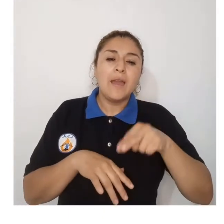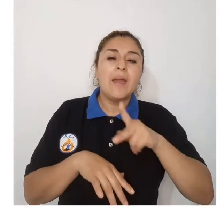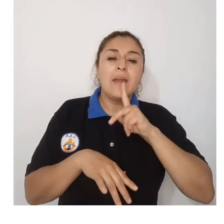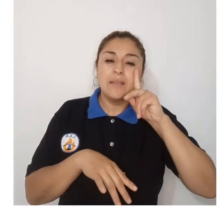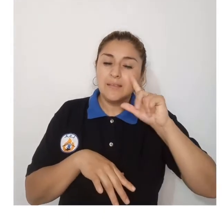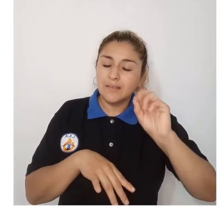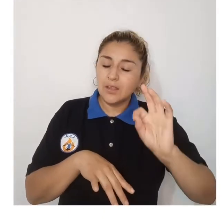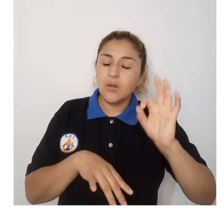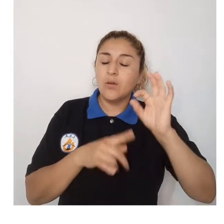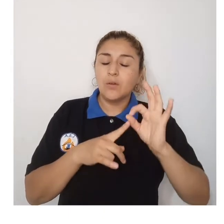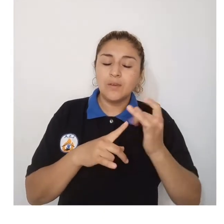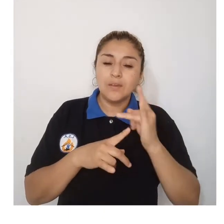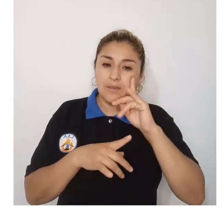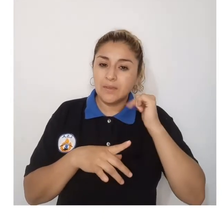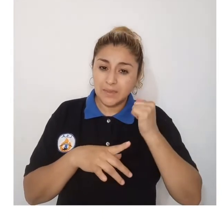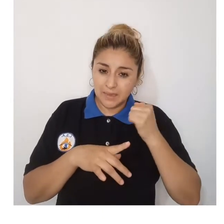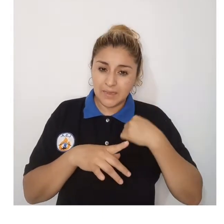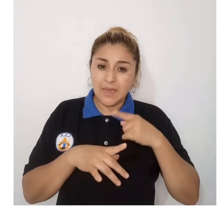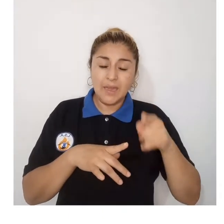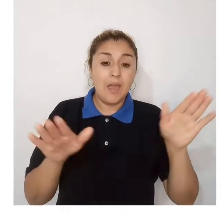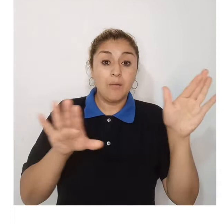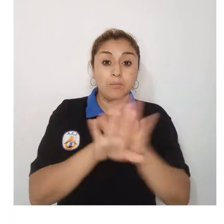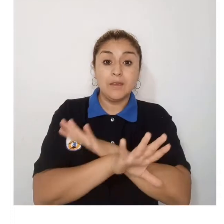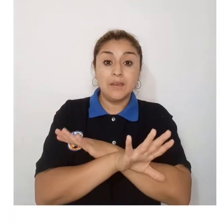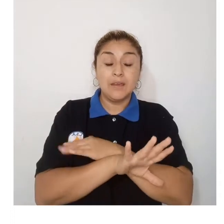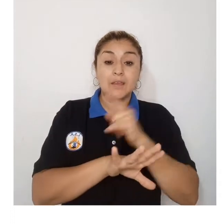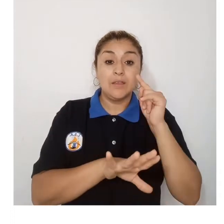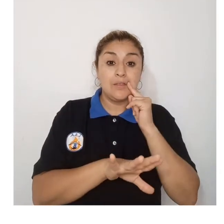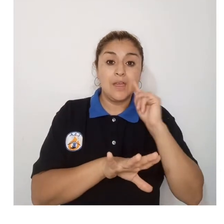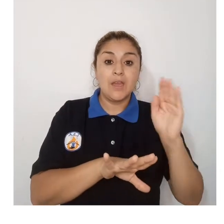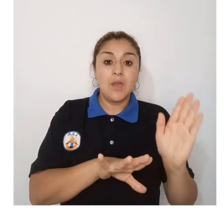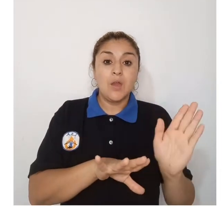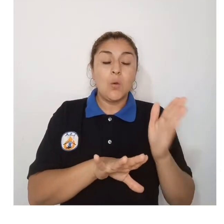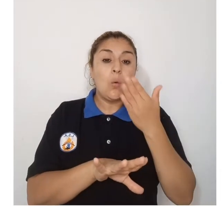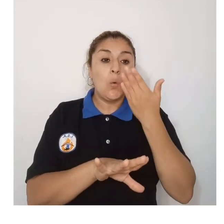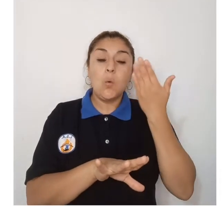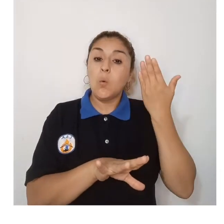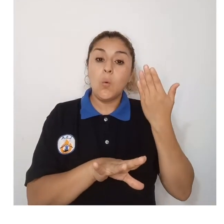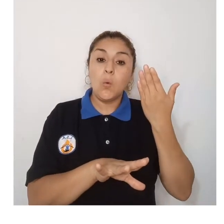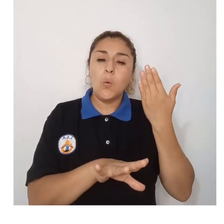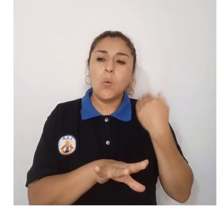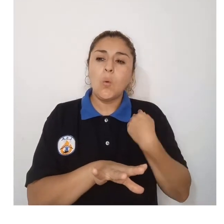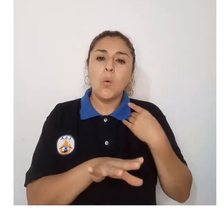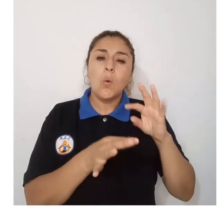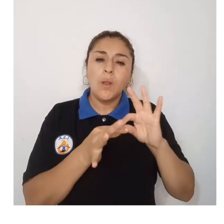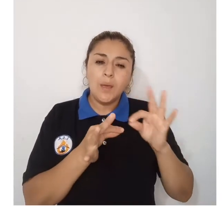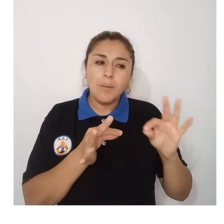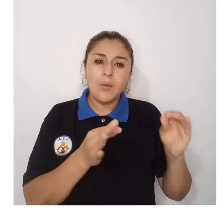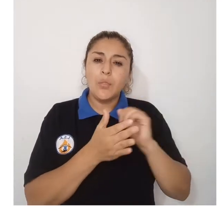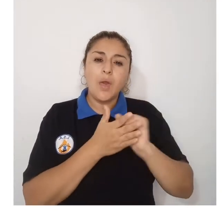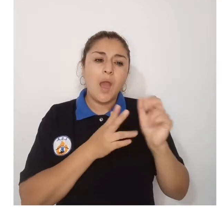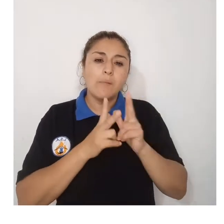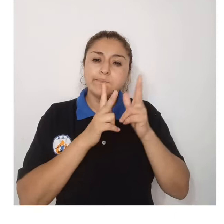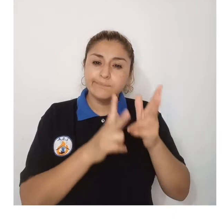cabo daba a entender por el espíritu que vendría es un gran hambre en la